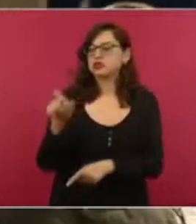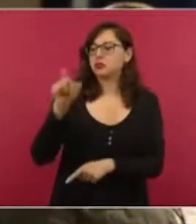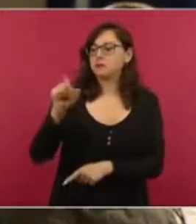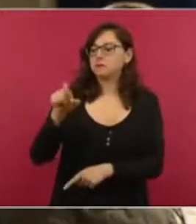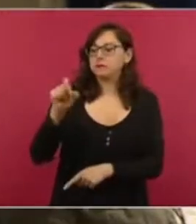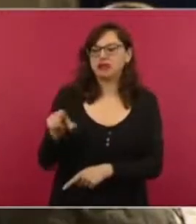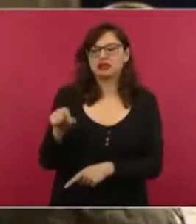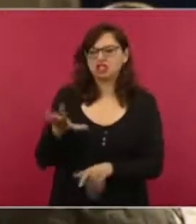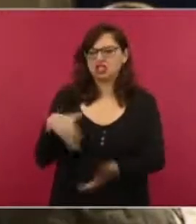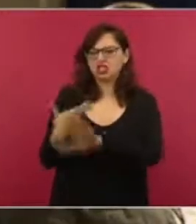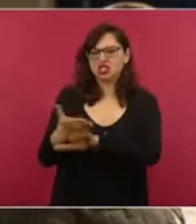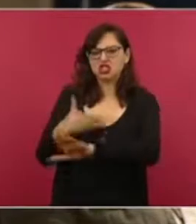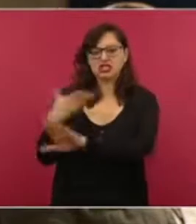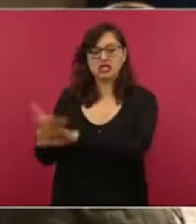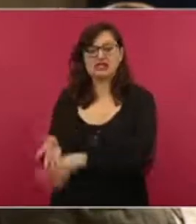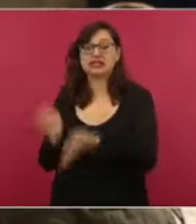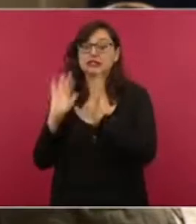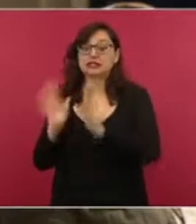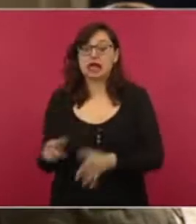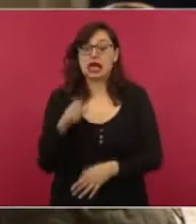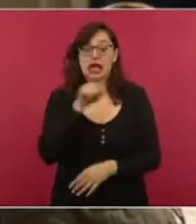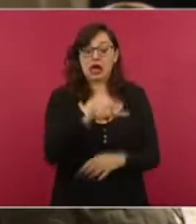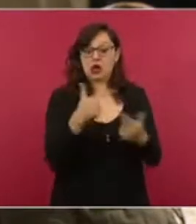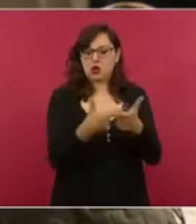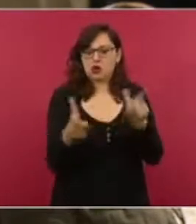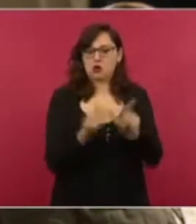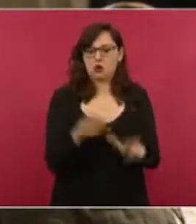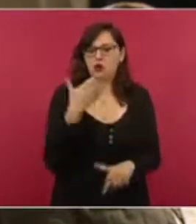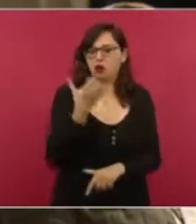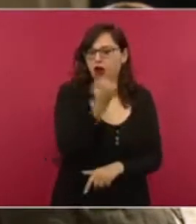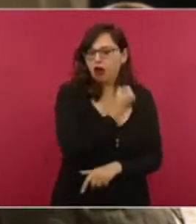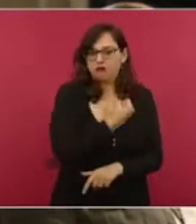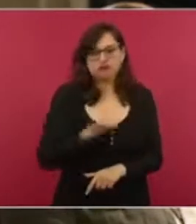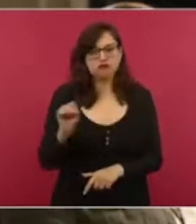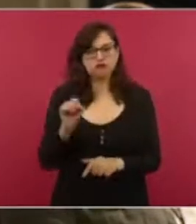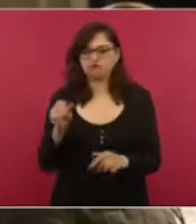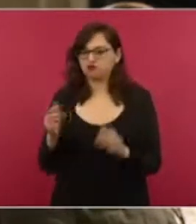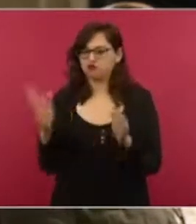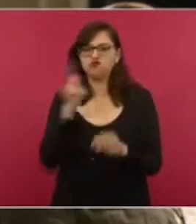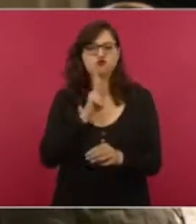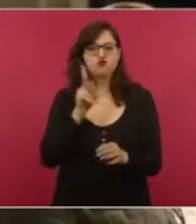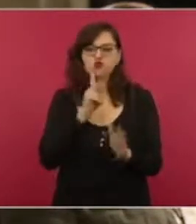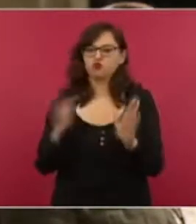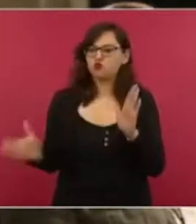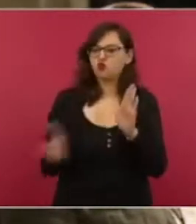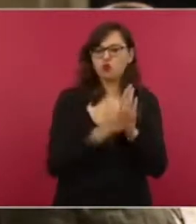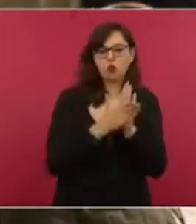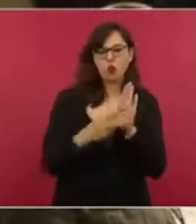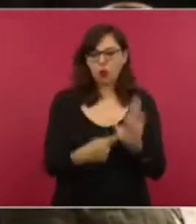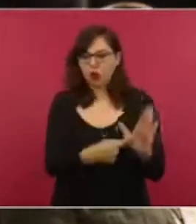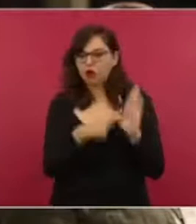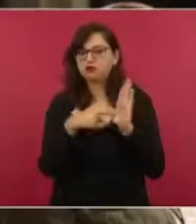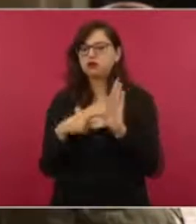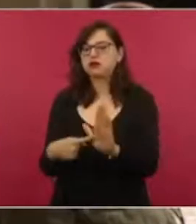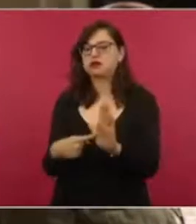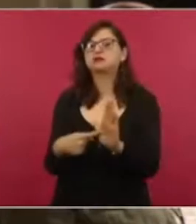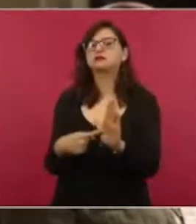El GIEI demuestra ya a partir de testimonios y de los documentos a los que tuvo acceso que se